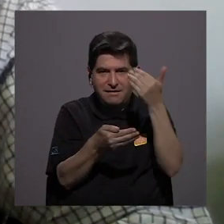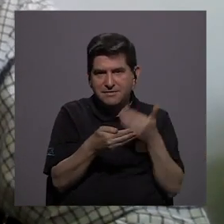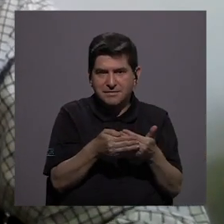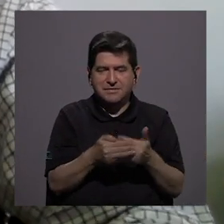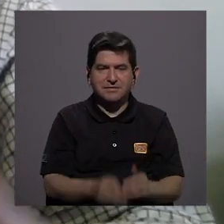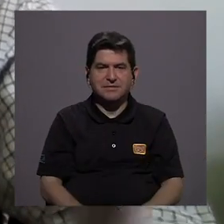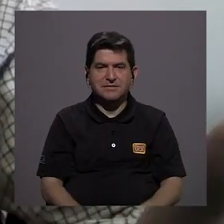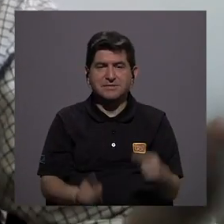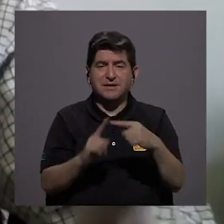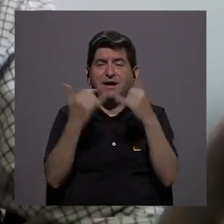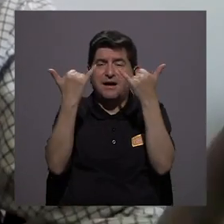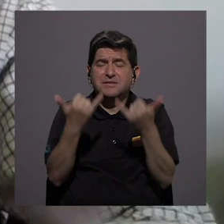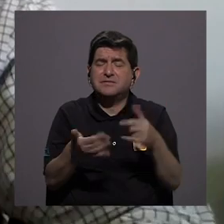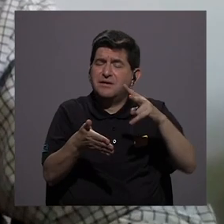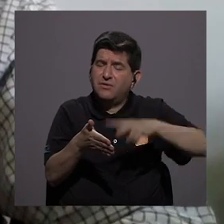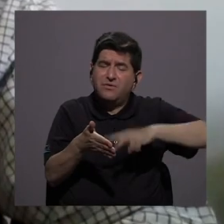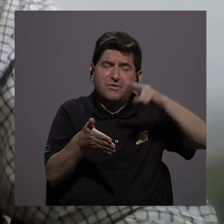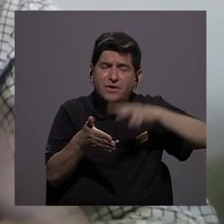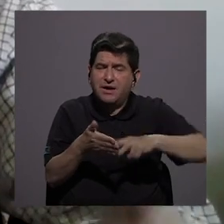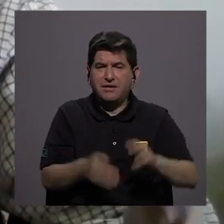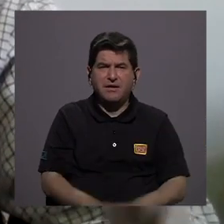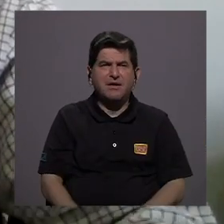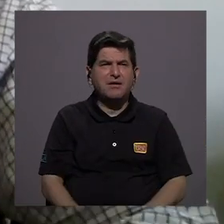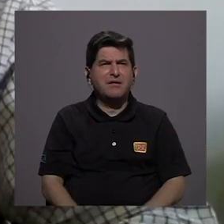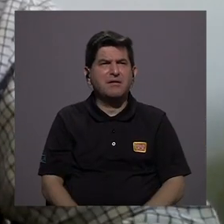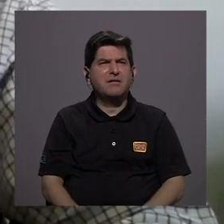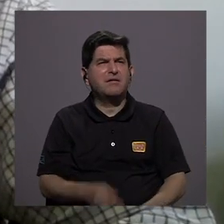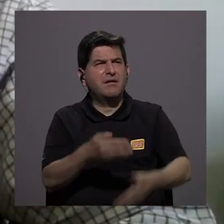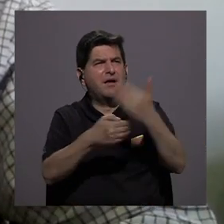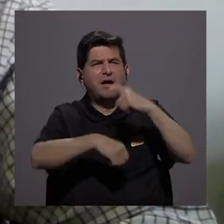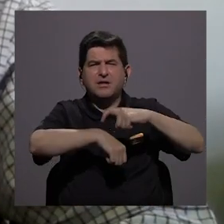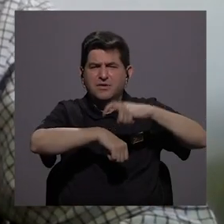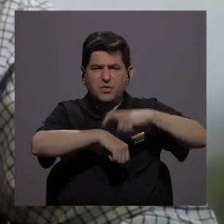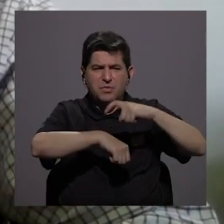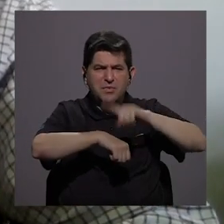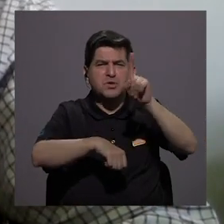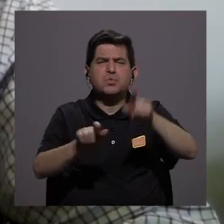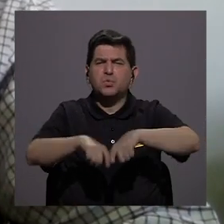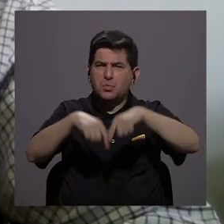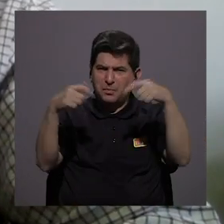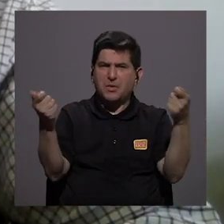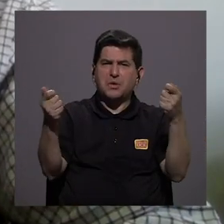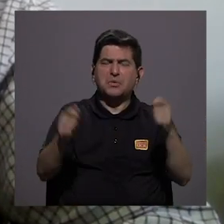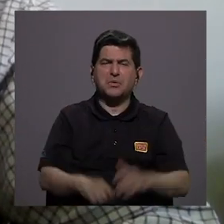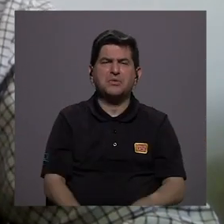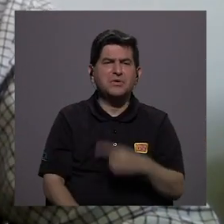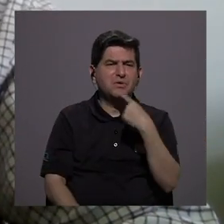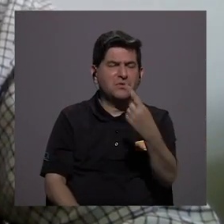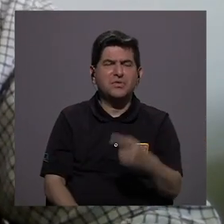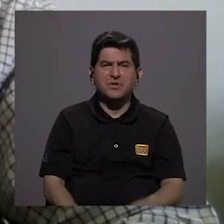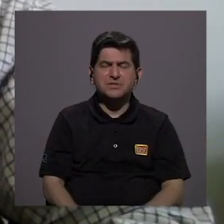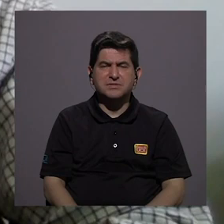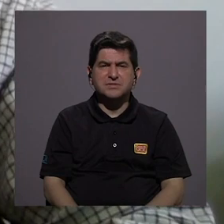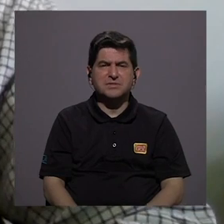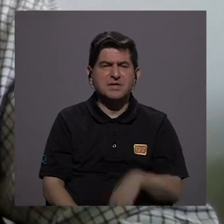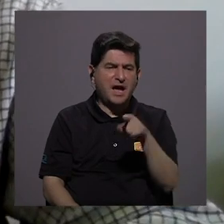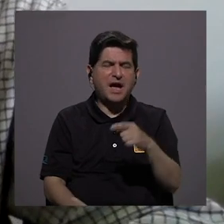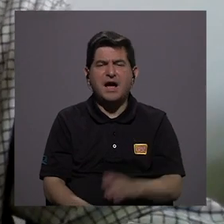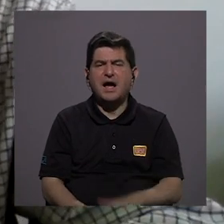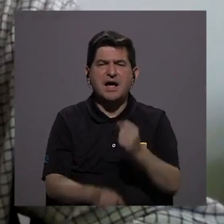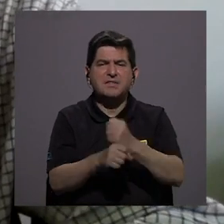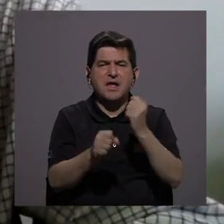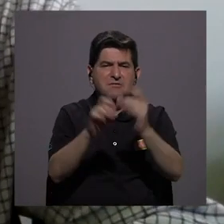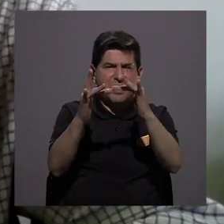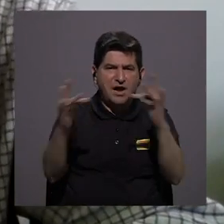porque hasta el momento yo lo que hoy leía, o uno de estos días leía en uno de los periódicos, que decía, bueno, las plazas vacantes no las vamos a